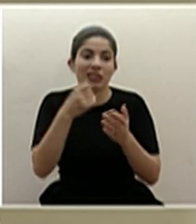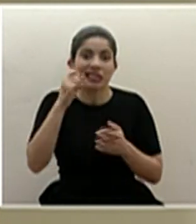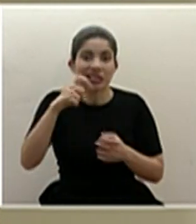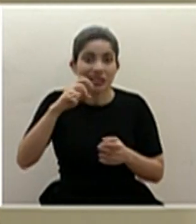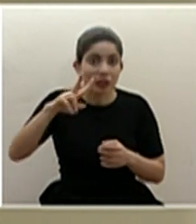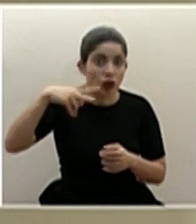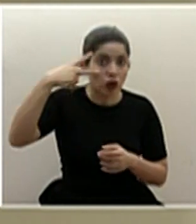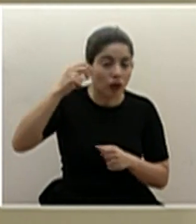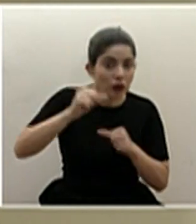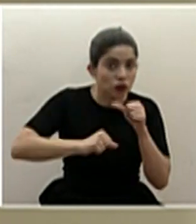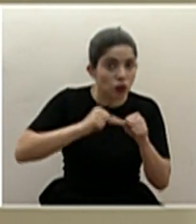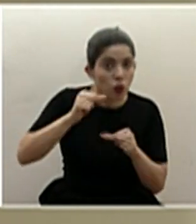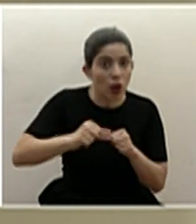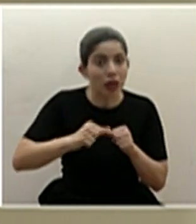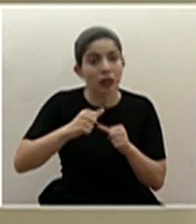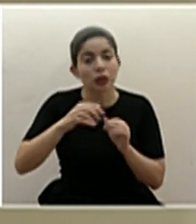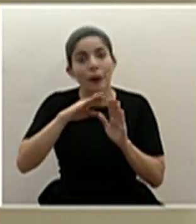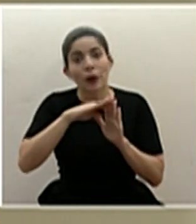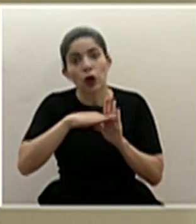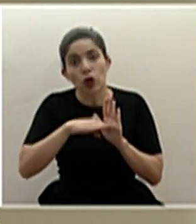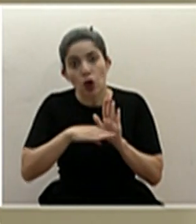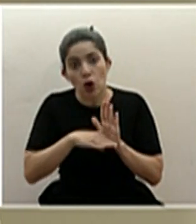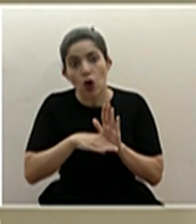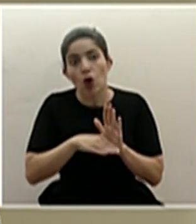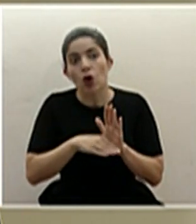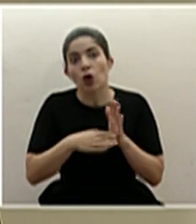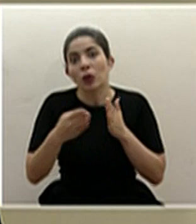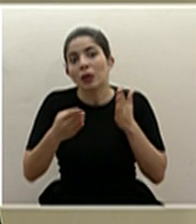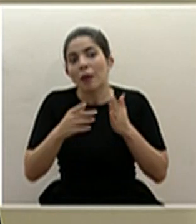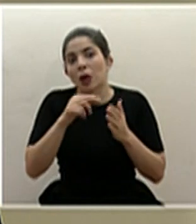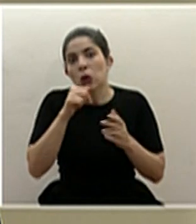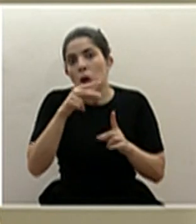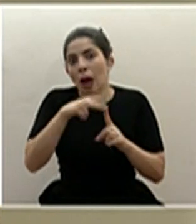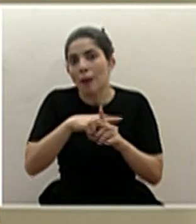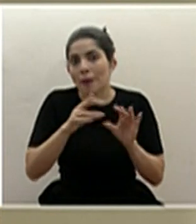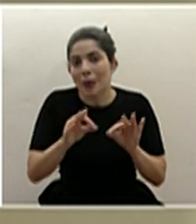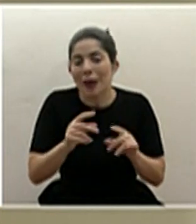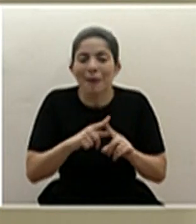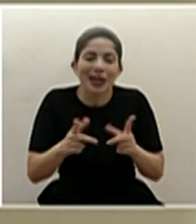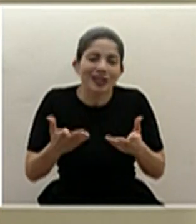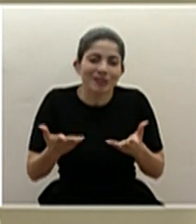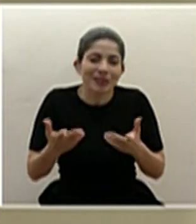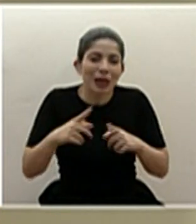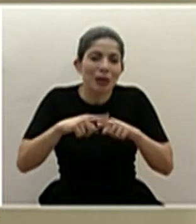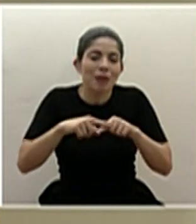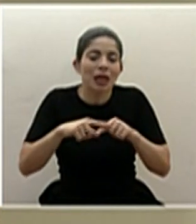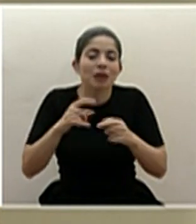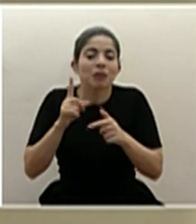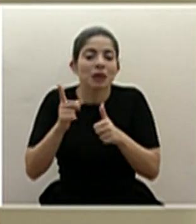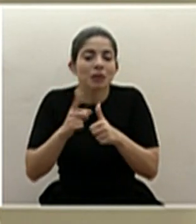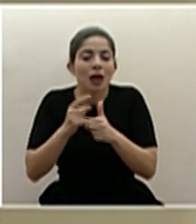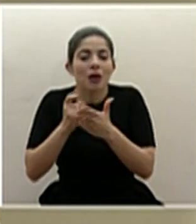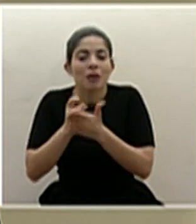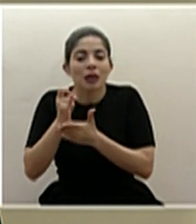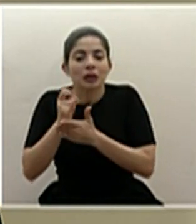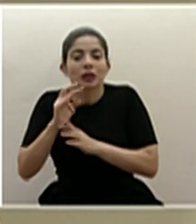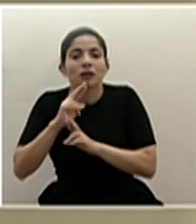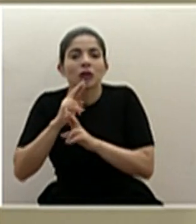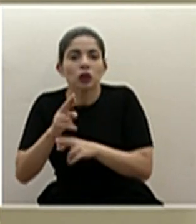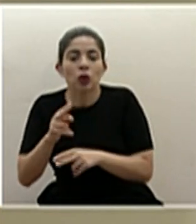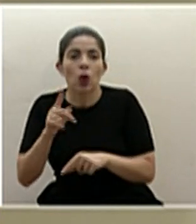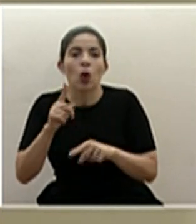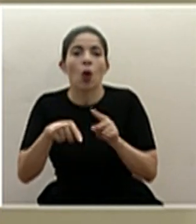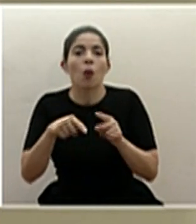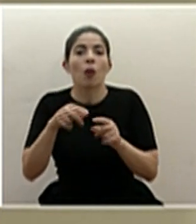redoblar esfuerzos para algunos protocolos que pues, tal vez no se siguieron bien, pero eso es justamente el resultado de la investigación que se va a hacer. No